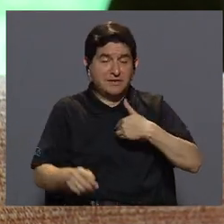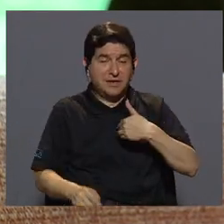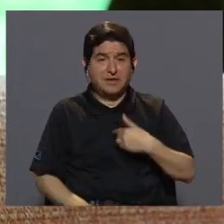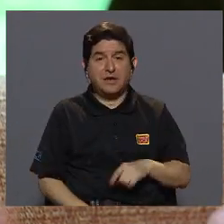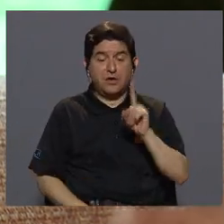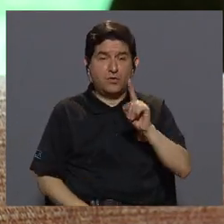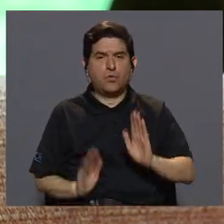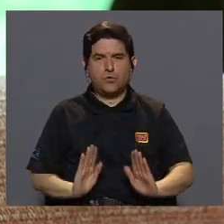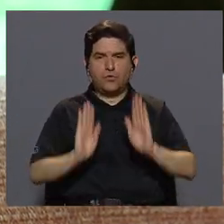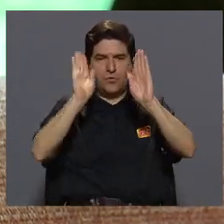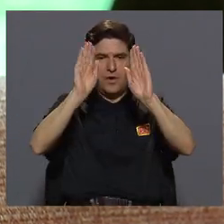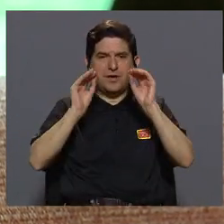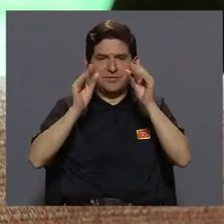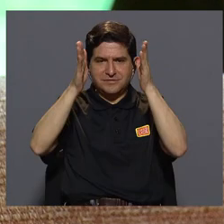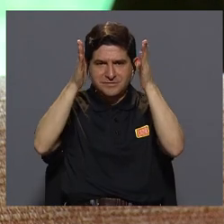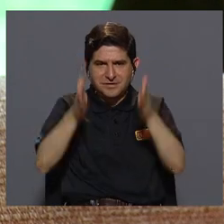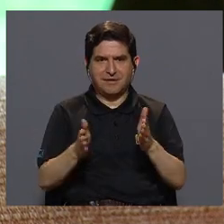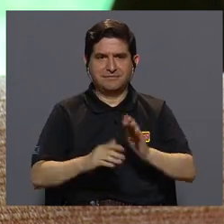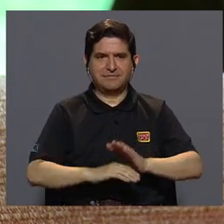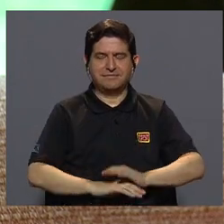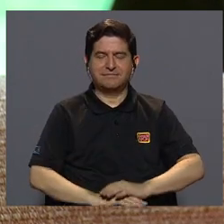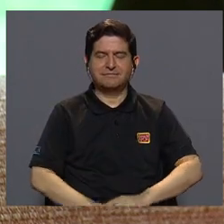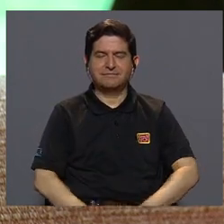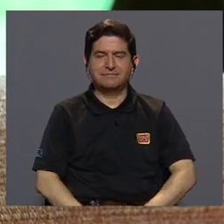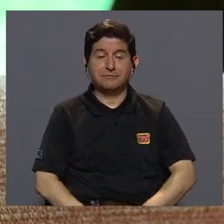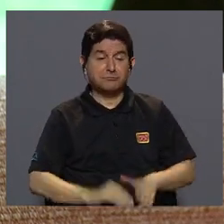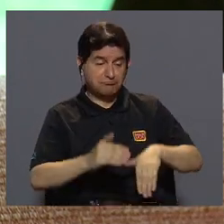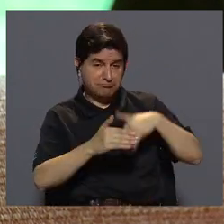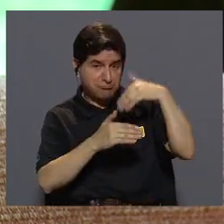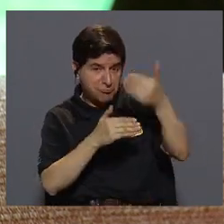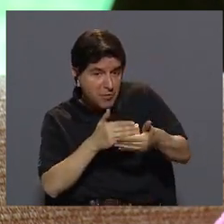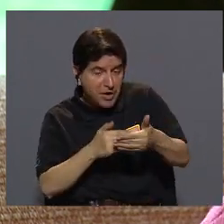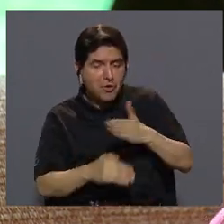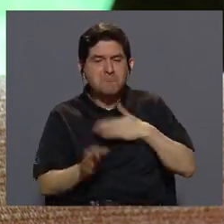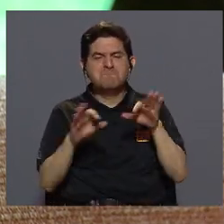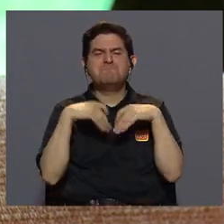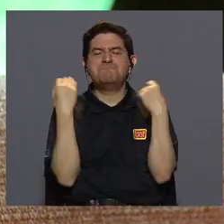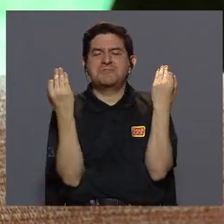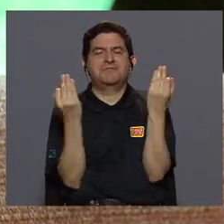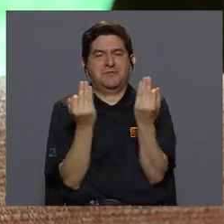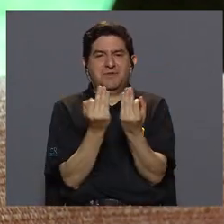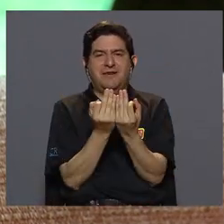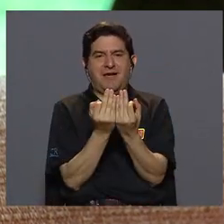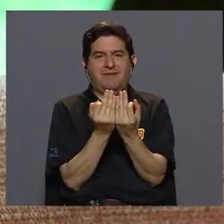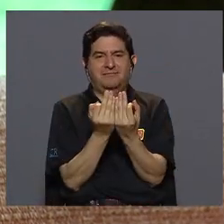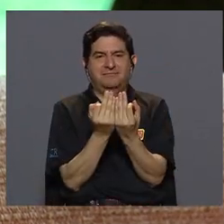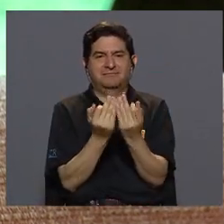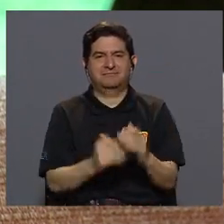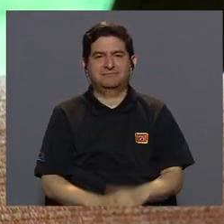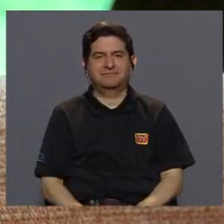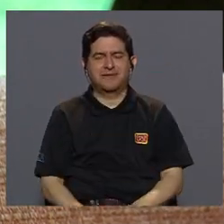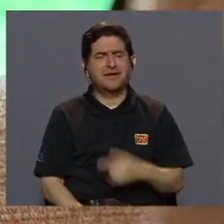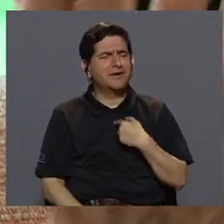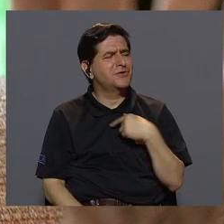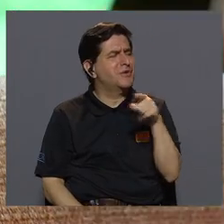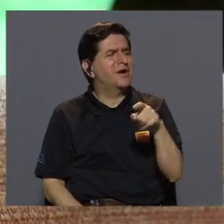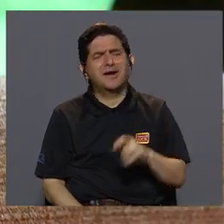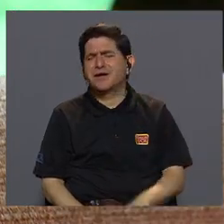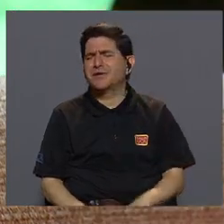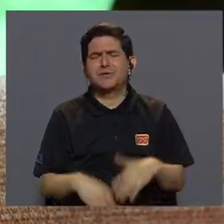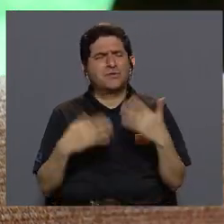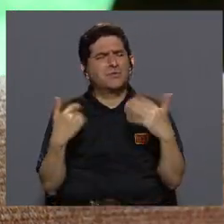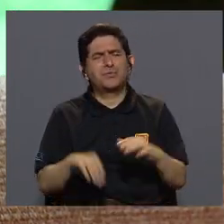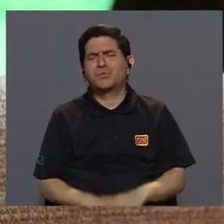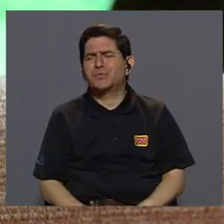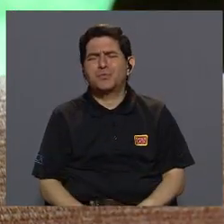con un magnífico profesor, ¿verdad? Y después mi familia, que les debo tanto, ahora